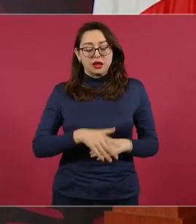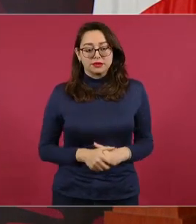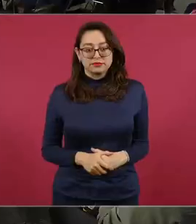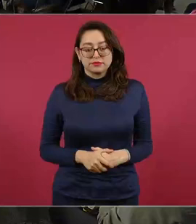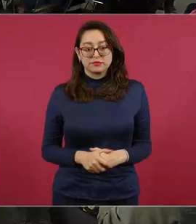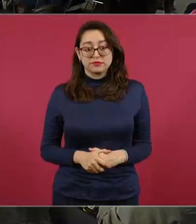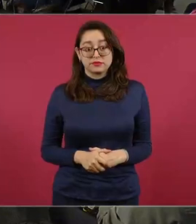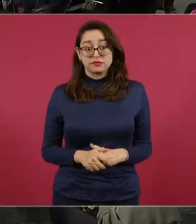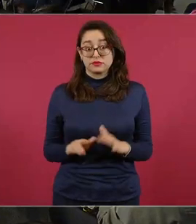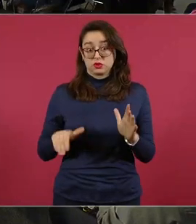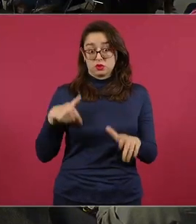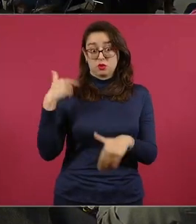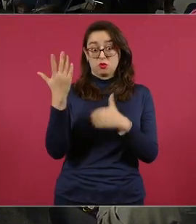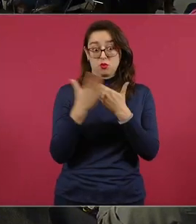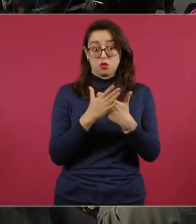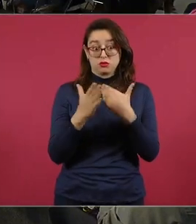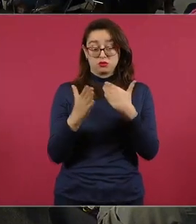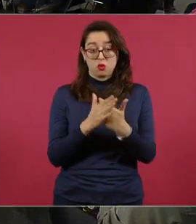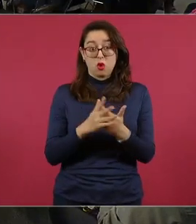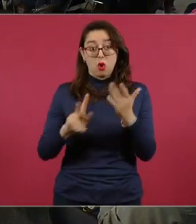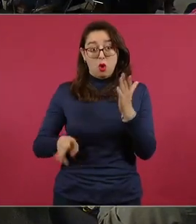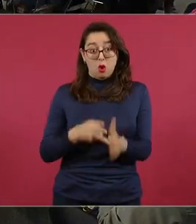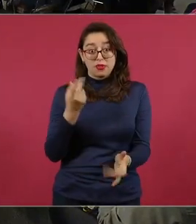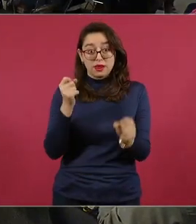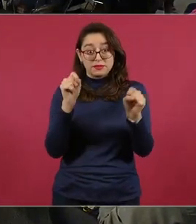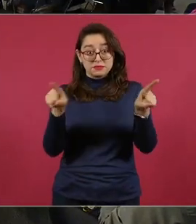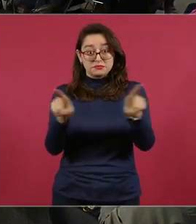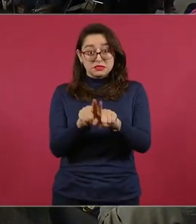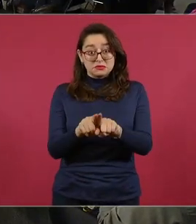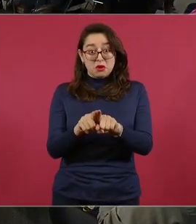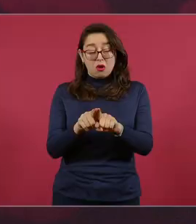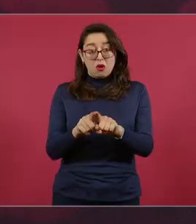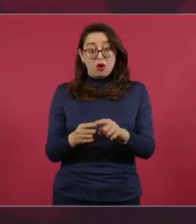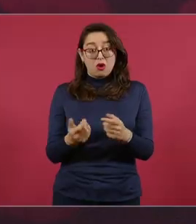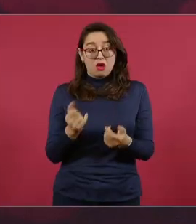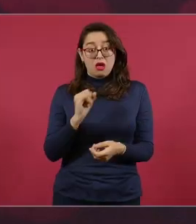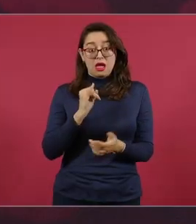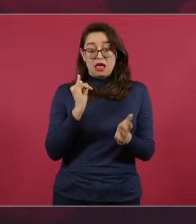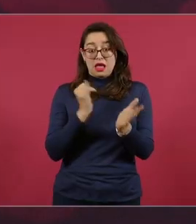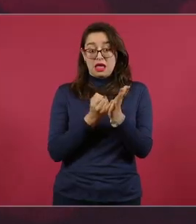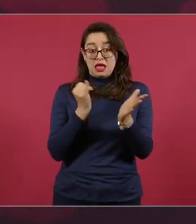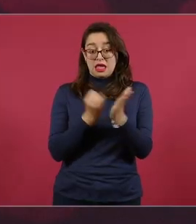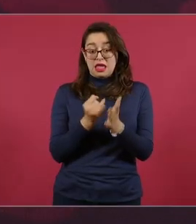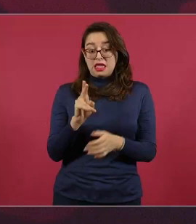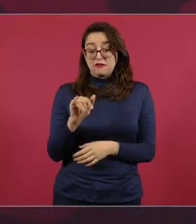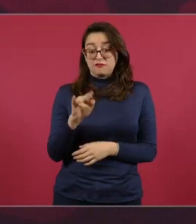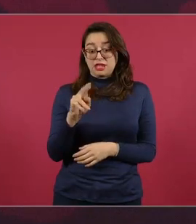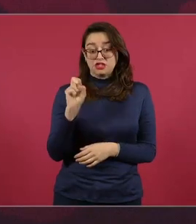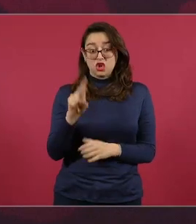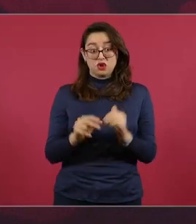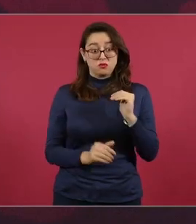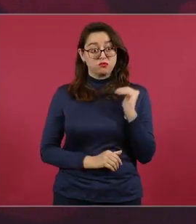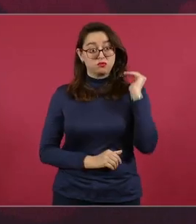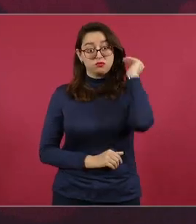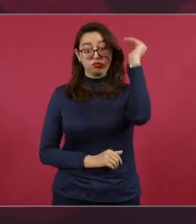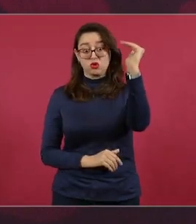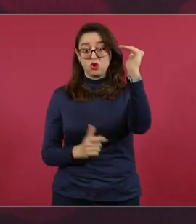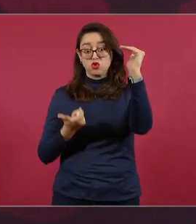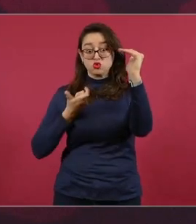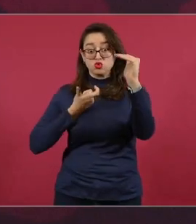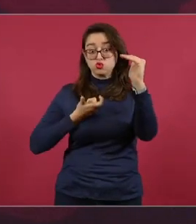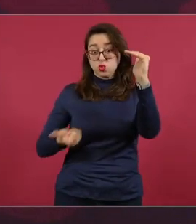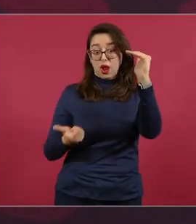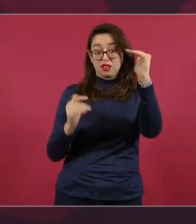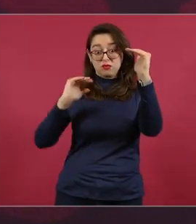Ya no se vuelva a repetir lo que sucedió en todo el periodo neoliberal, en